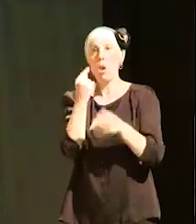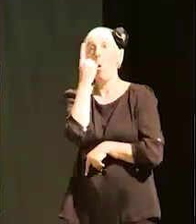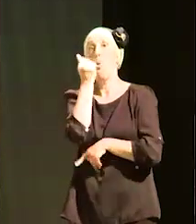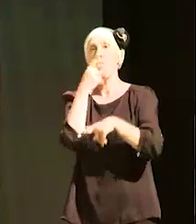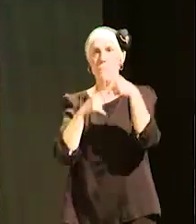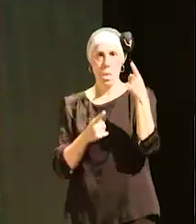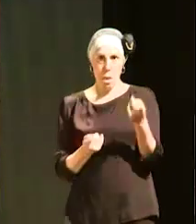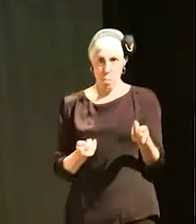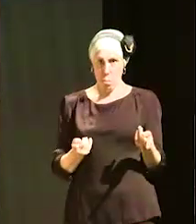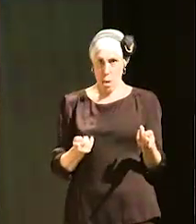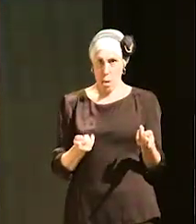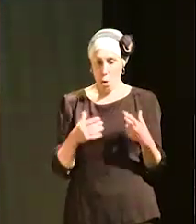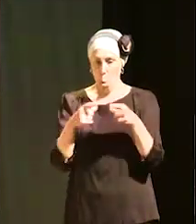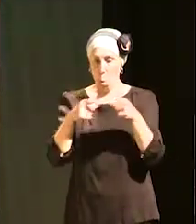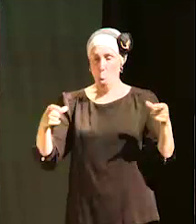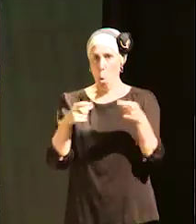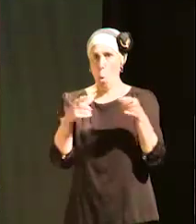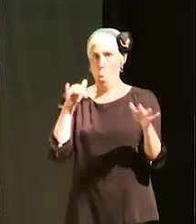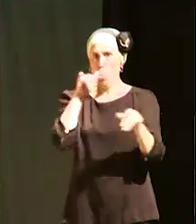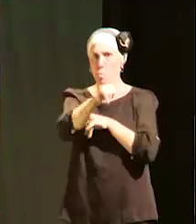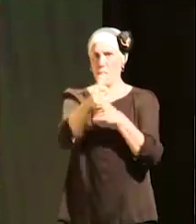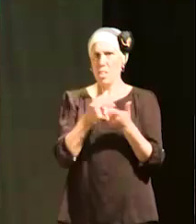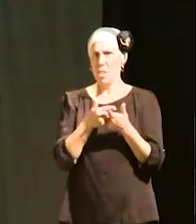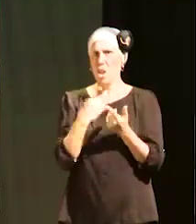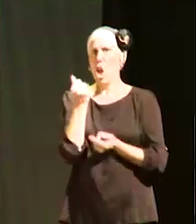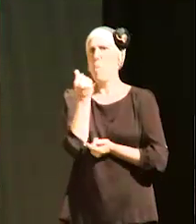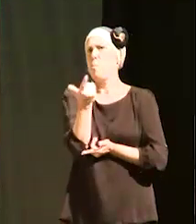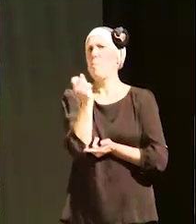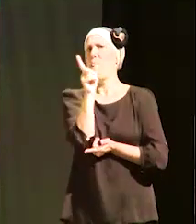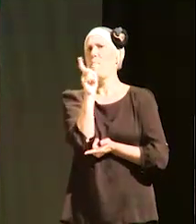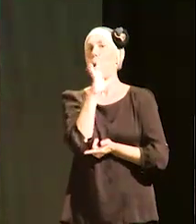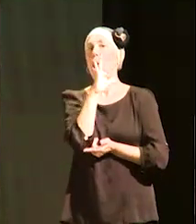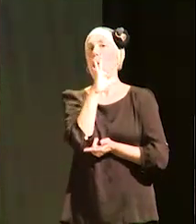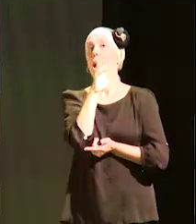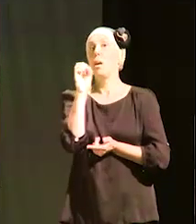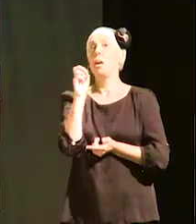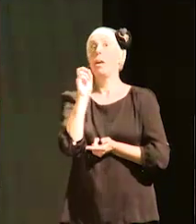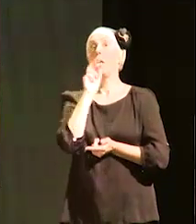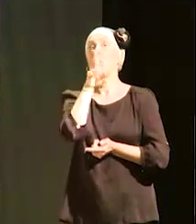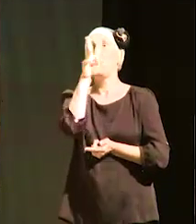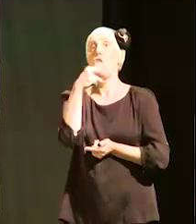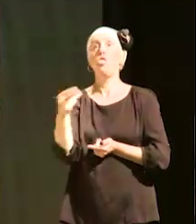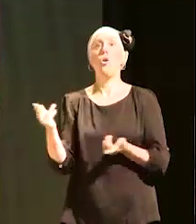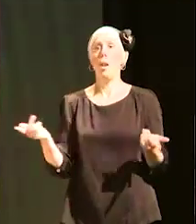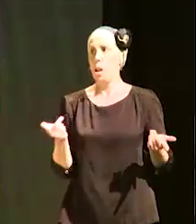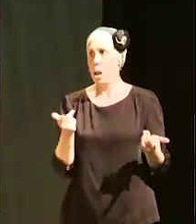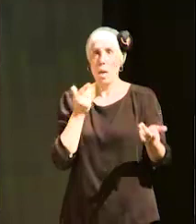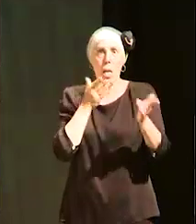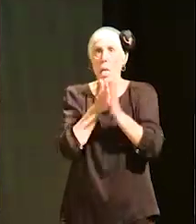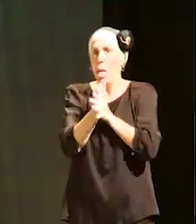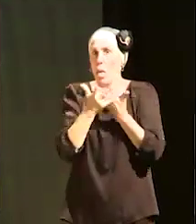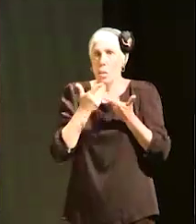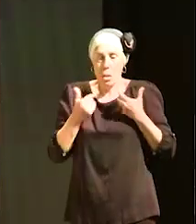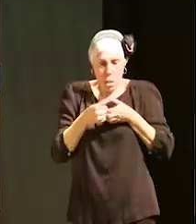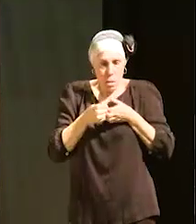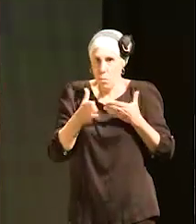medio y un boleto aéreo ha costado 500 dólares entonces nos tienen aislados imagínense si